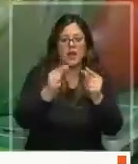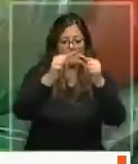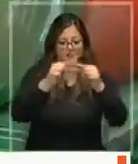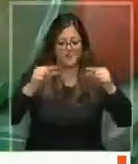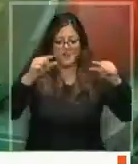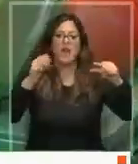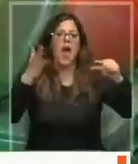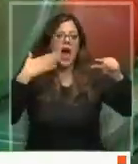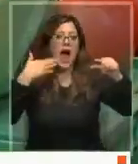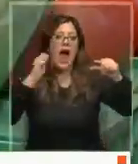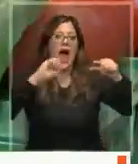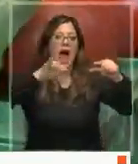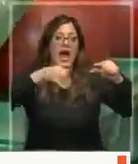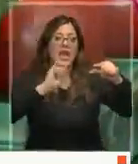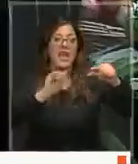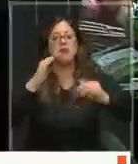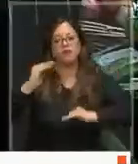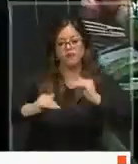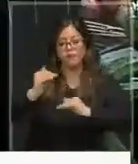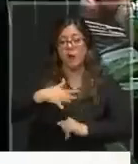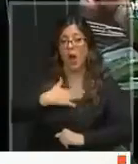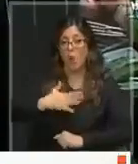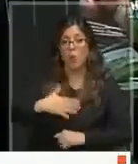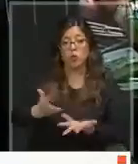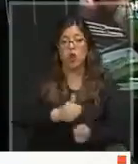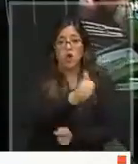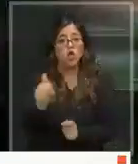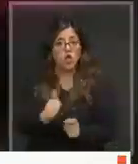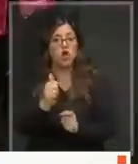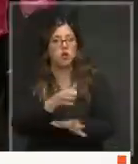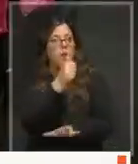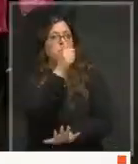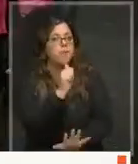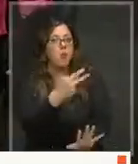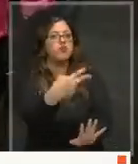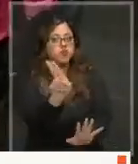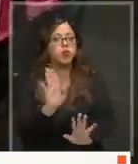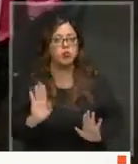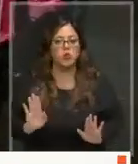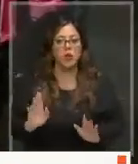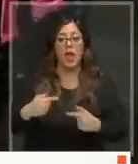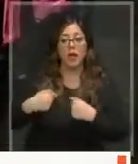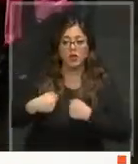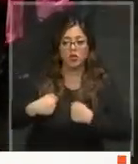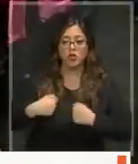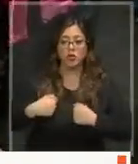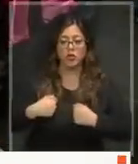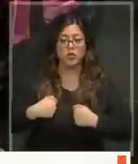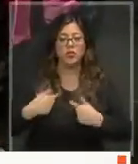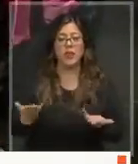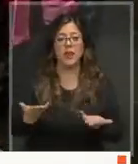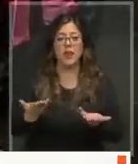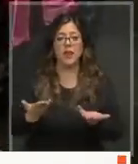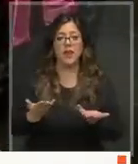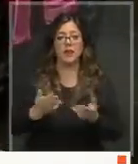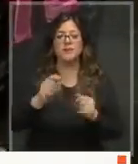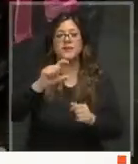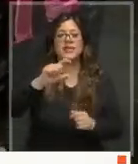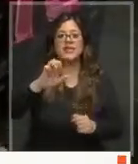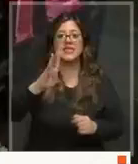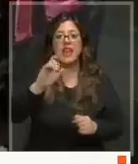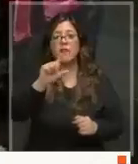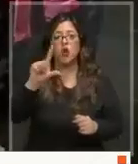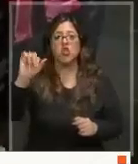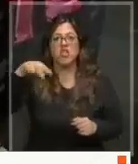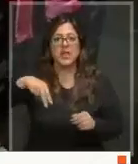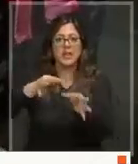sí, depende del gusto porque todos tienen su propio secreto. Yo por lo menos lo hago con cebollín, con